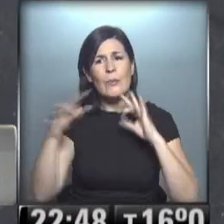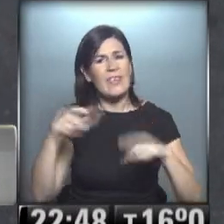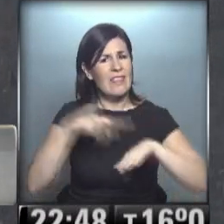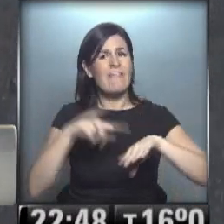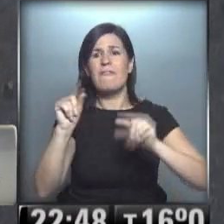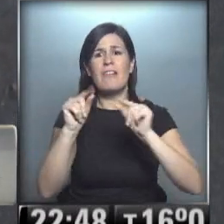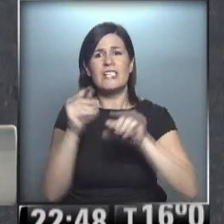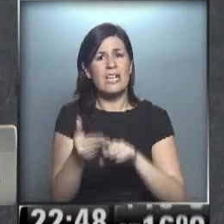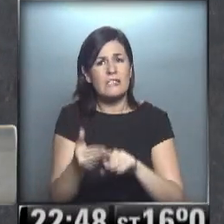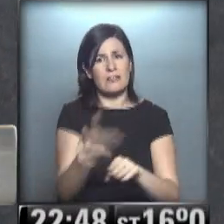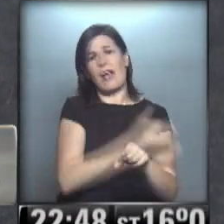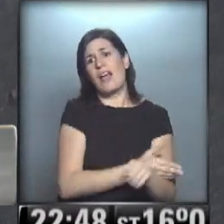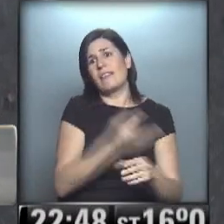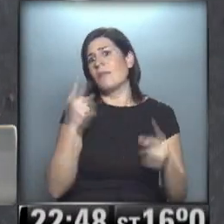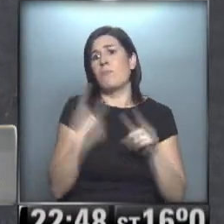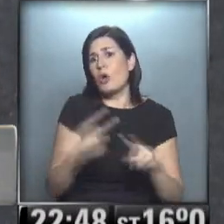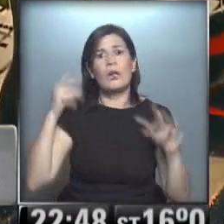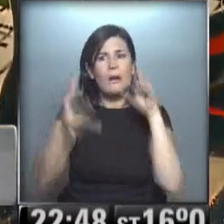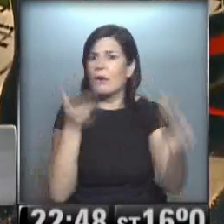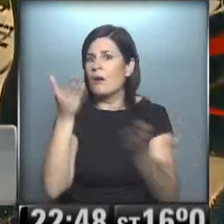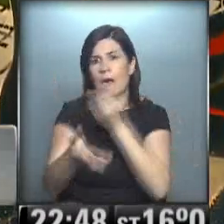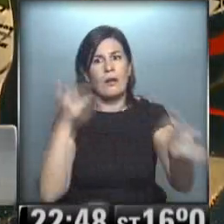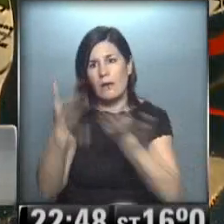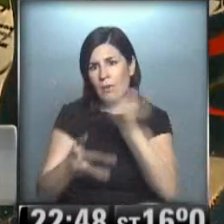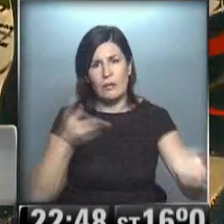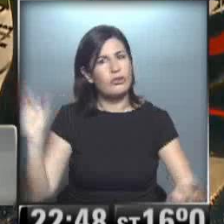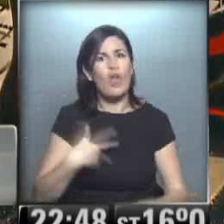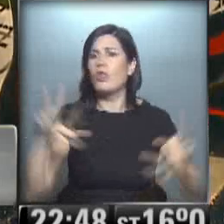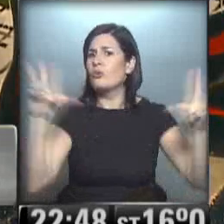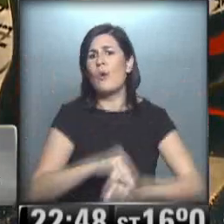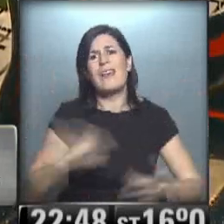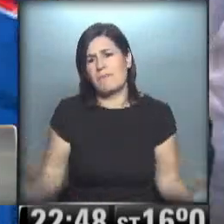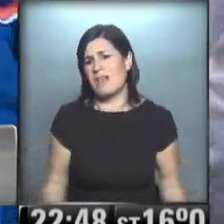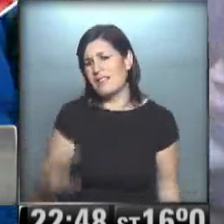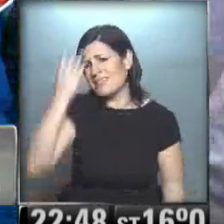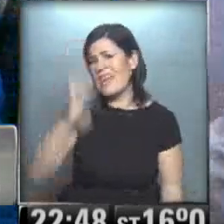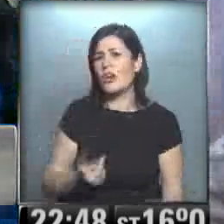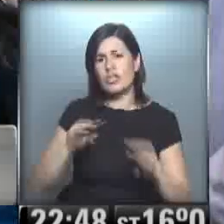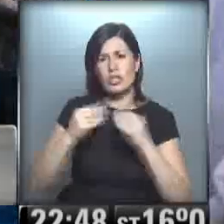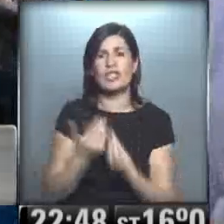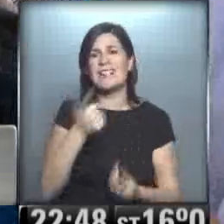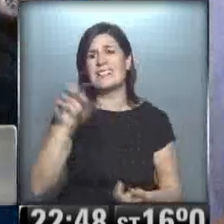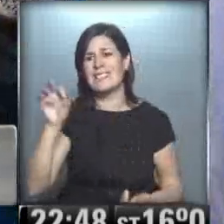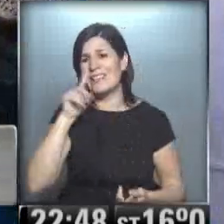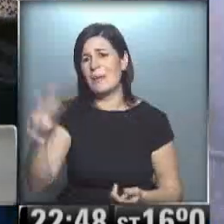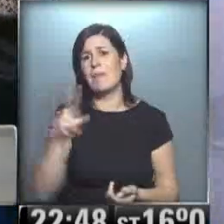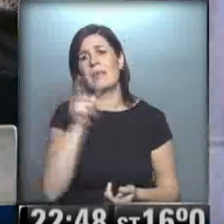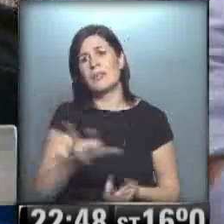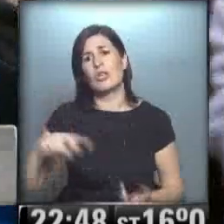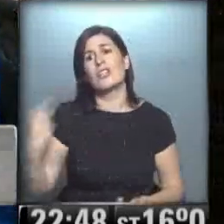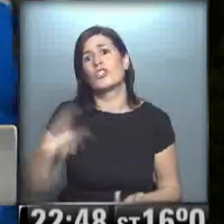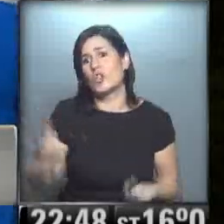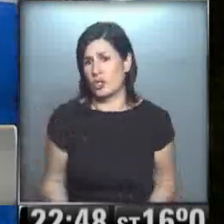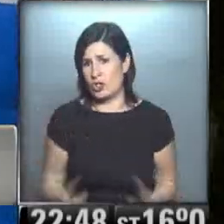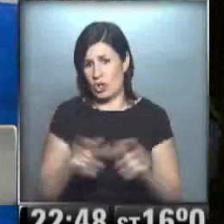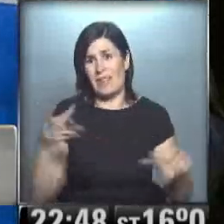populares. Las plateas volaron, las populares también, para no ser menos. Claro, San Lorenzo tiene 60.000 socios. De allí en adelante,